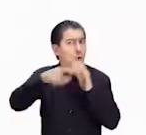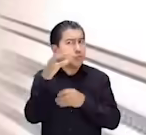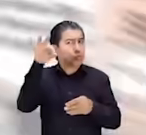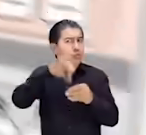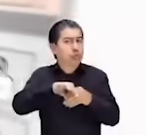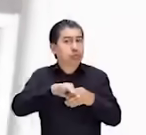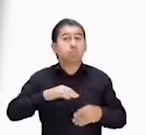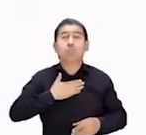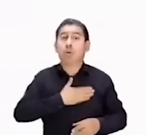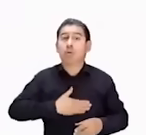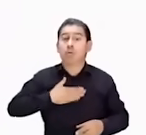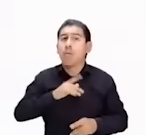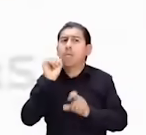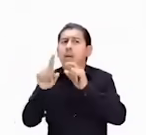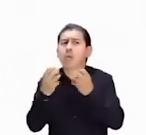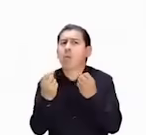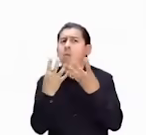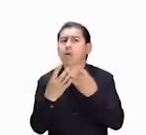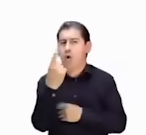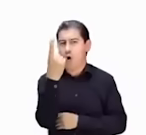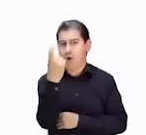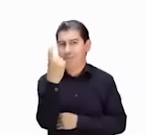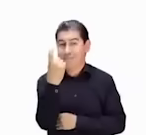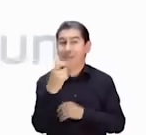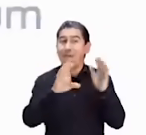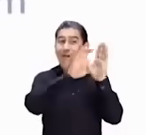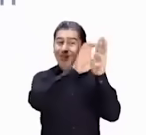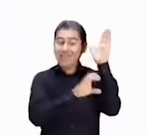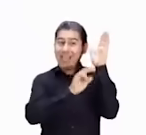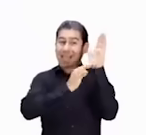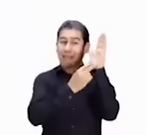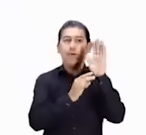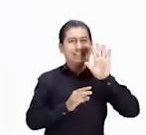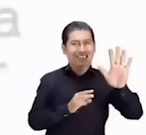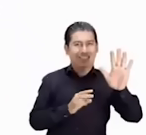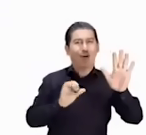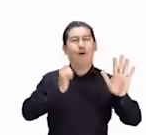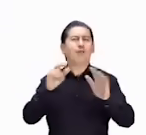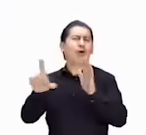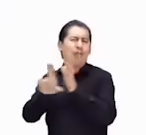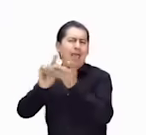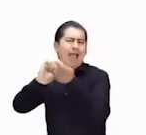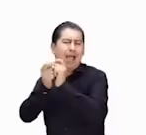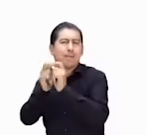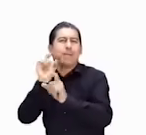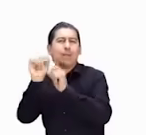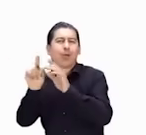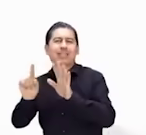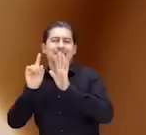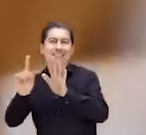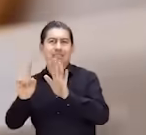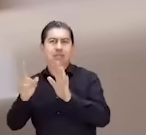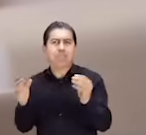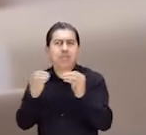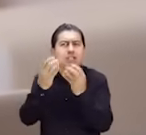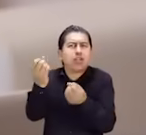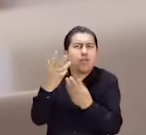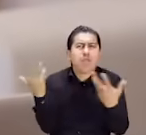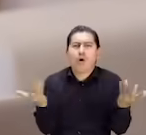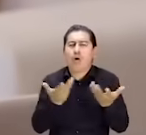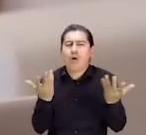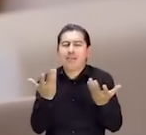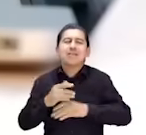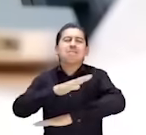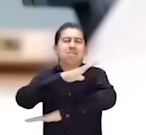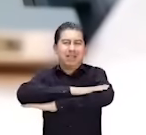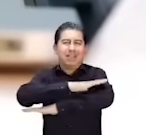popular. Recuerda que son 11 preguntas, 5 de referéndum y 6 de consulta popular. Toda la